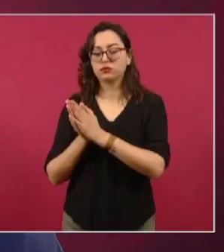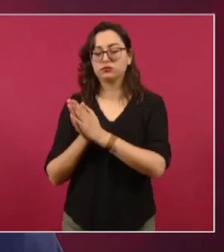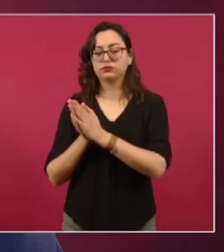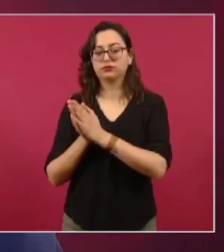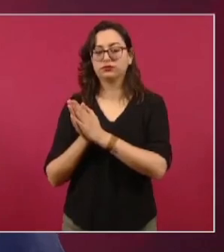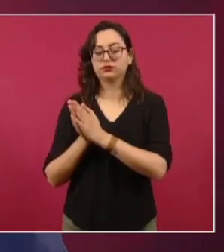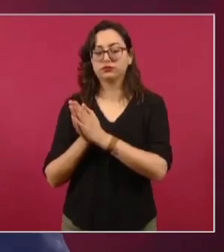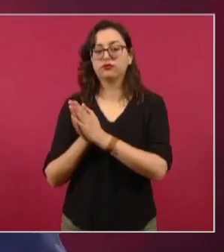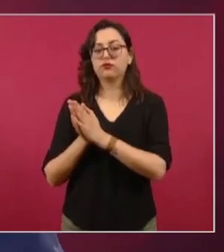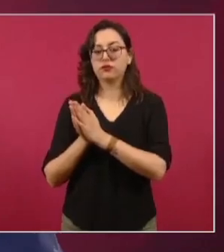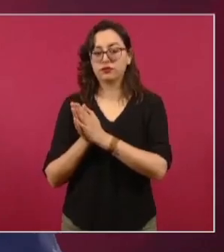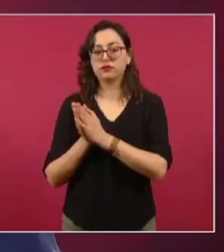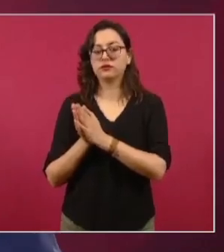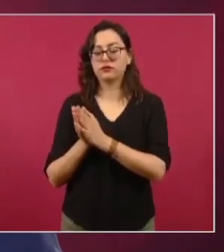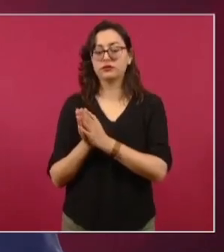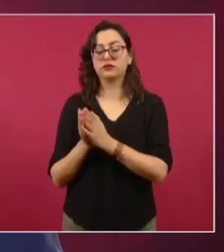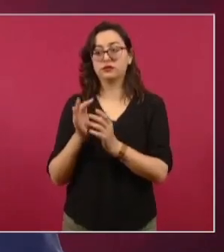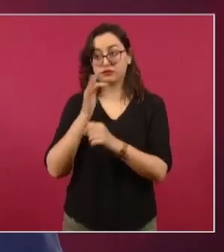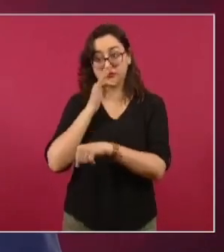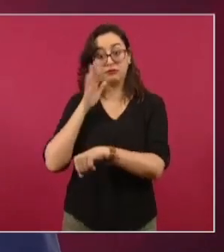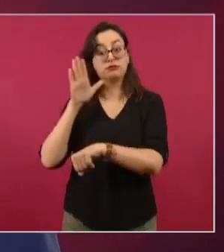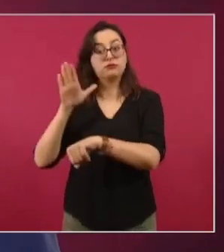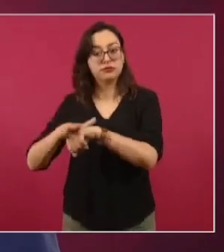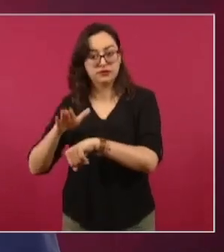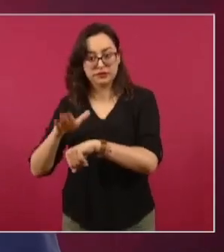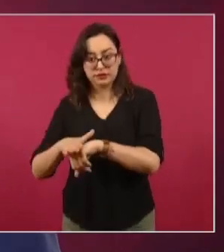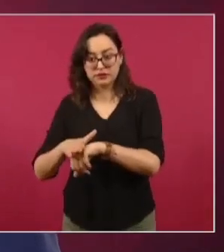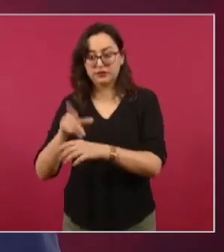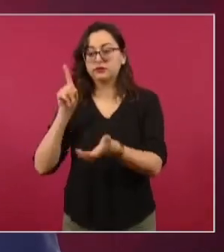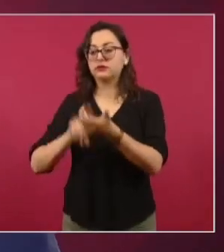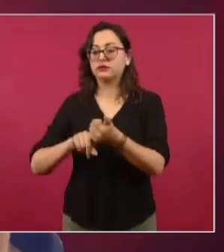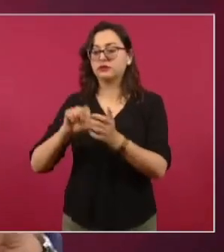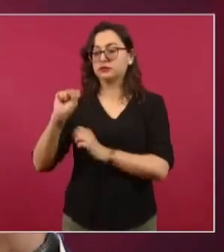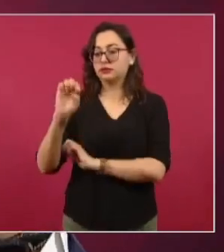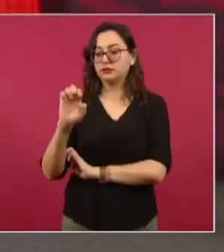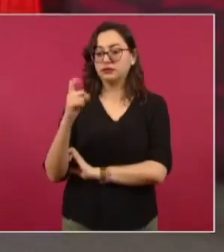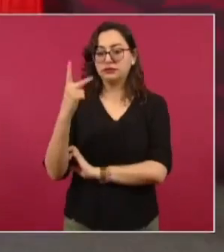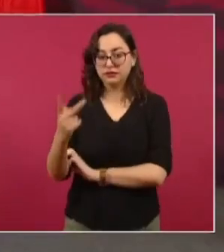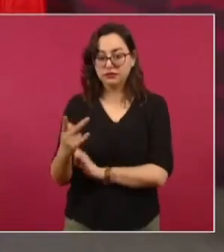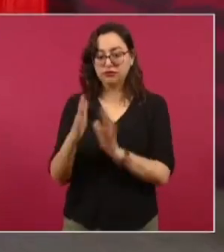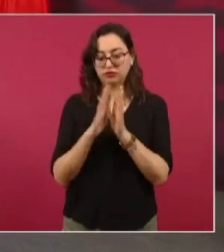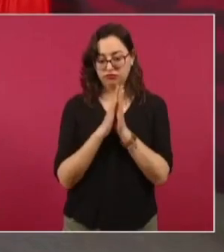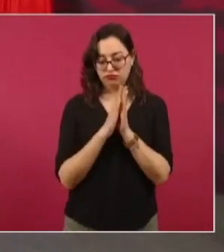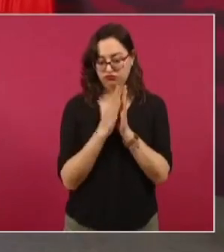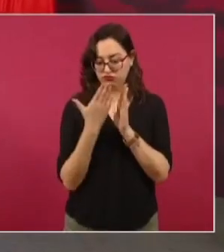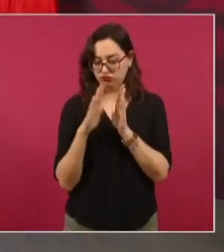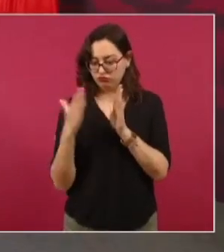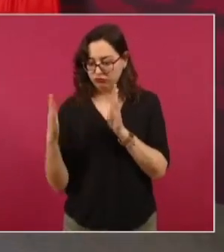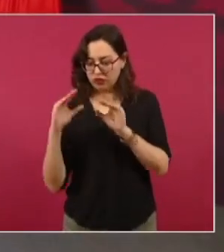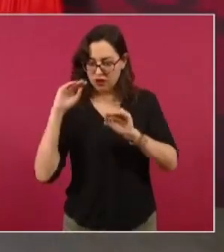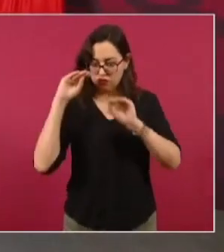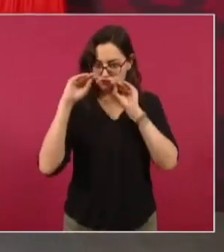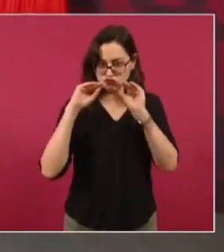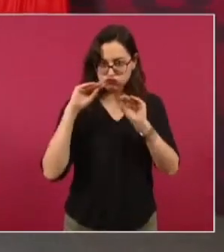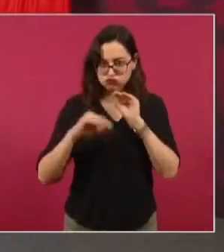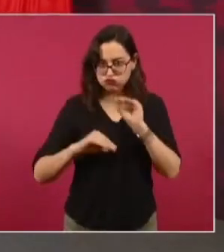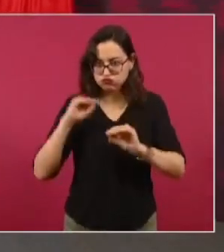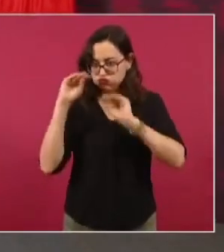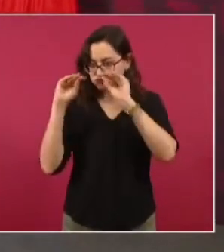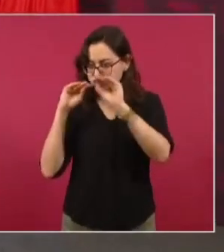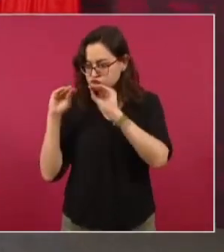vamos a enviar una circular la secretaria de educación un folleto que estamos elaborando para que